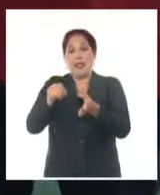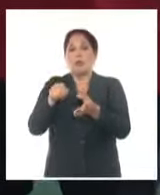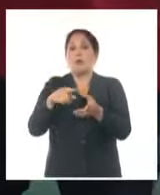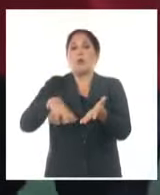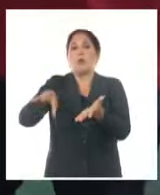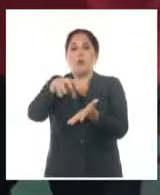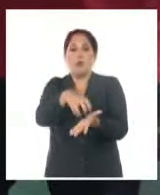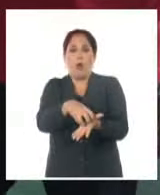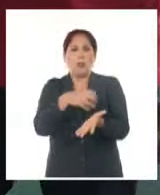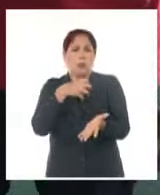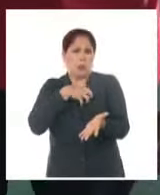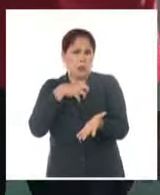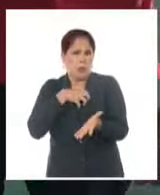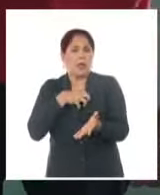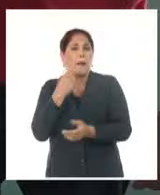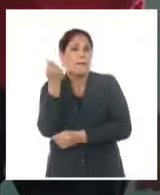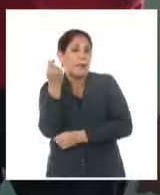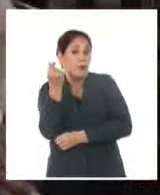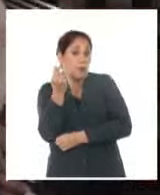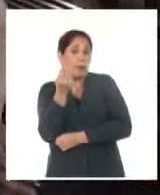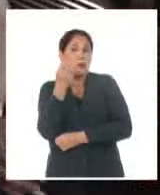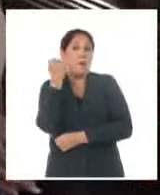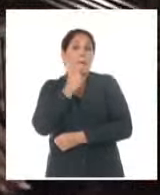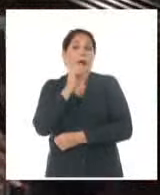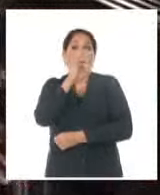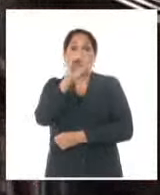instalación dispone de un presupuesto de más de